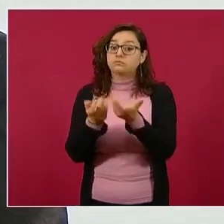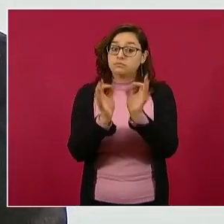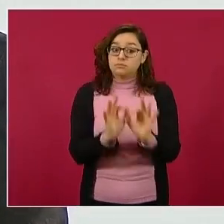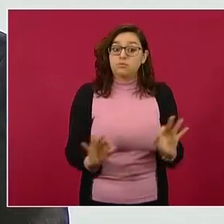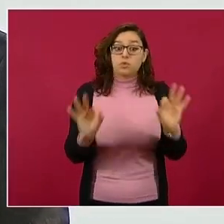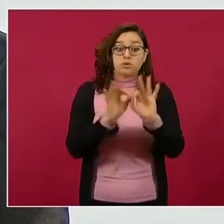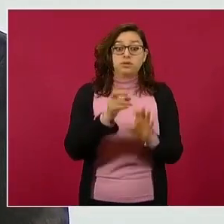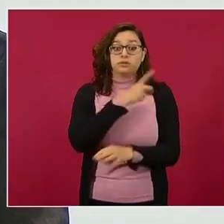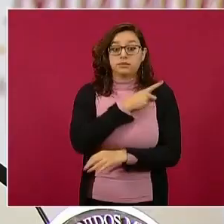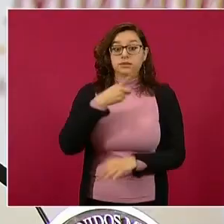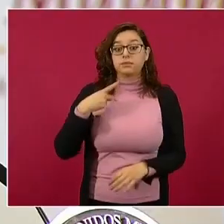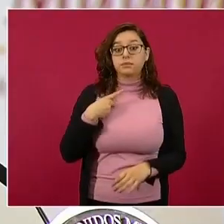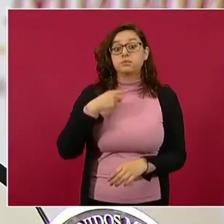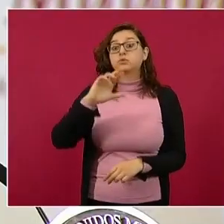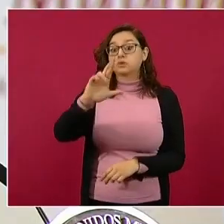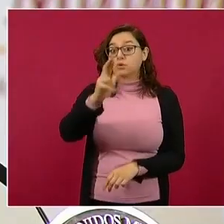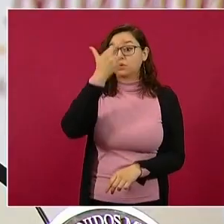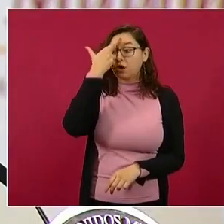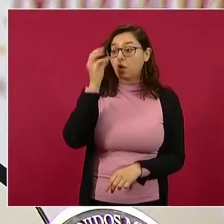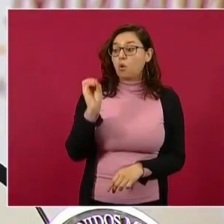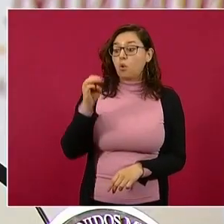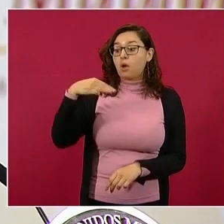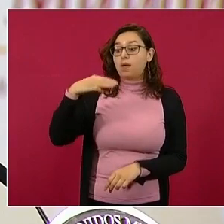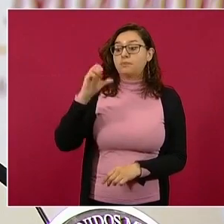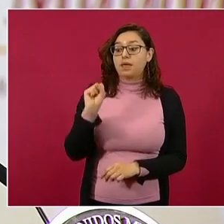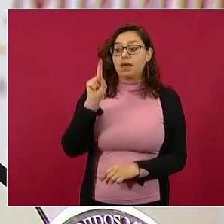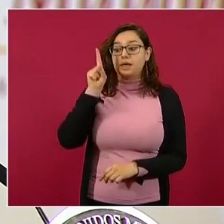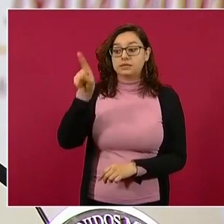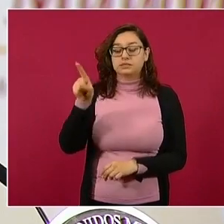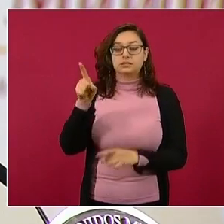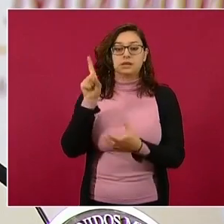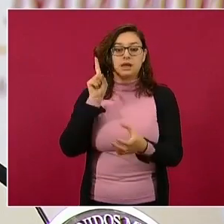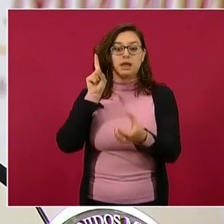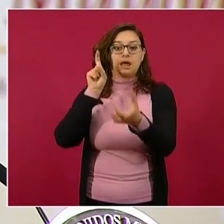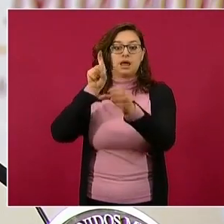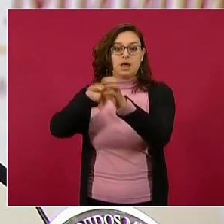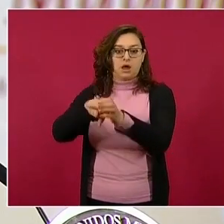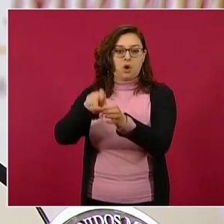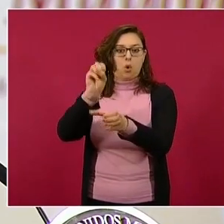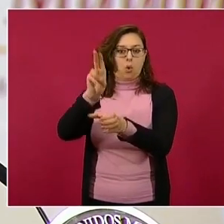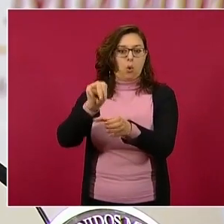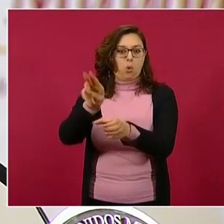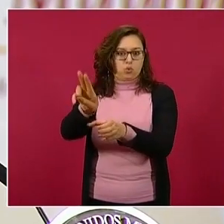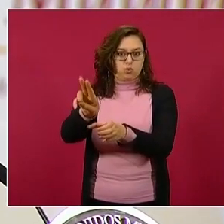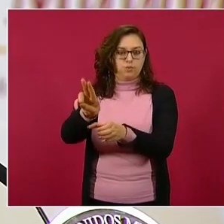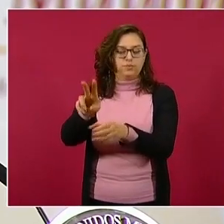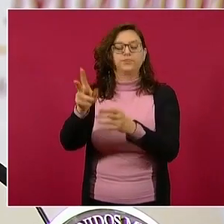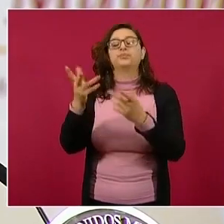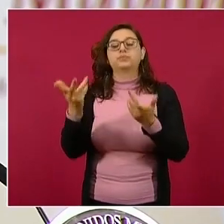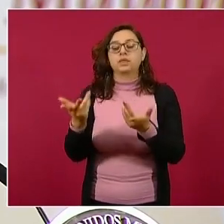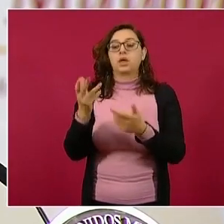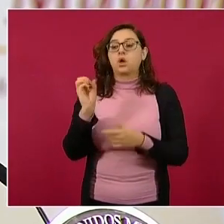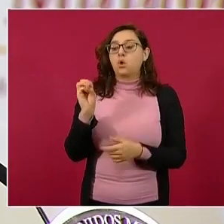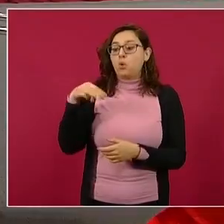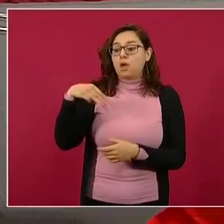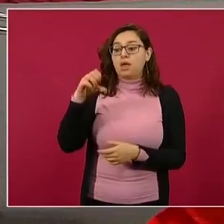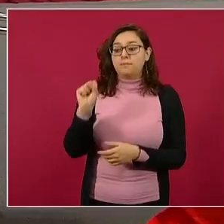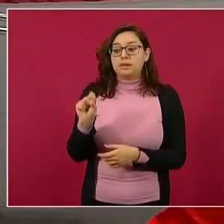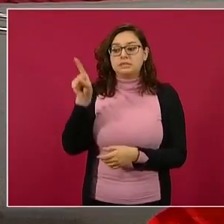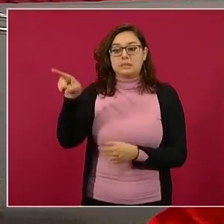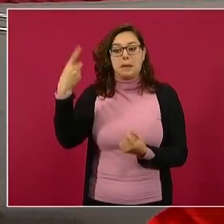carácter técnico especializado en salud que pertenece al sistema de Naciones Unidas. La Organización Mundial de la Salud no